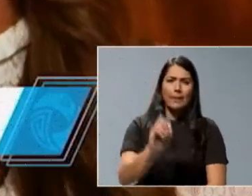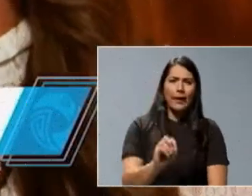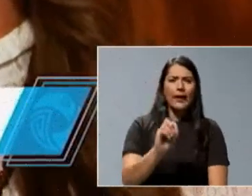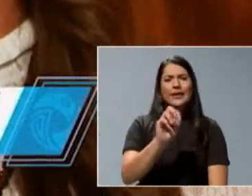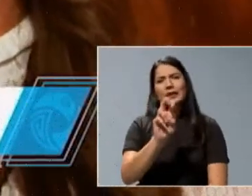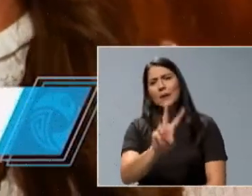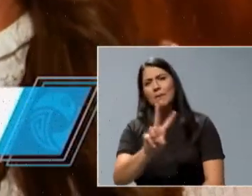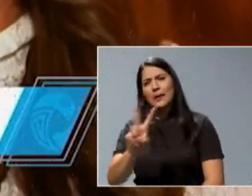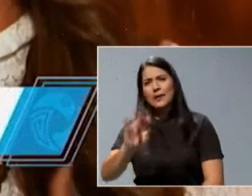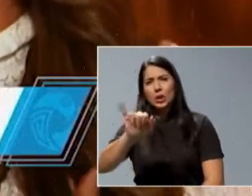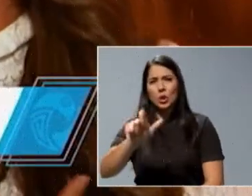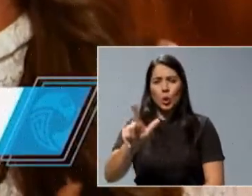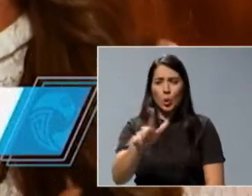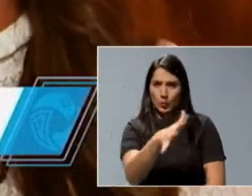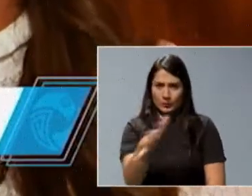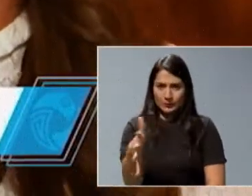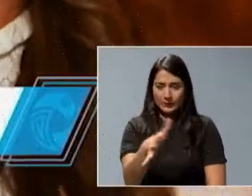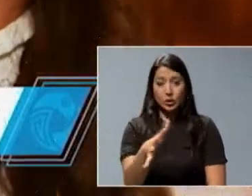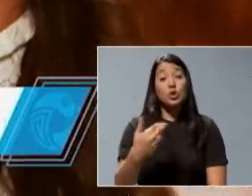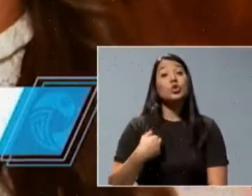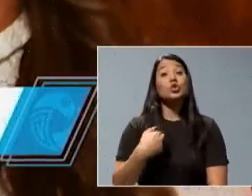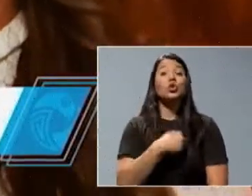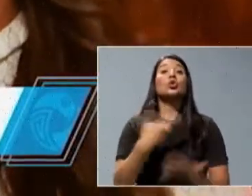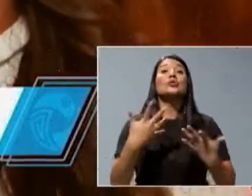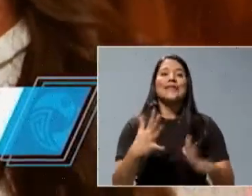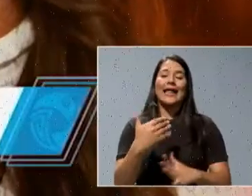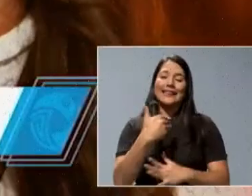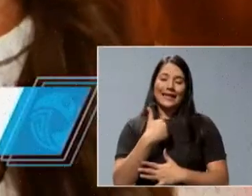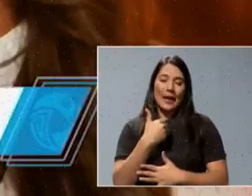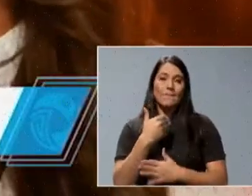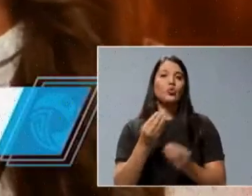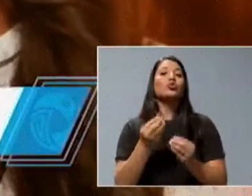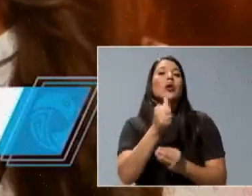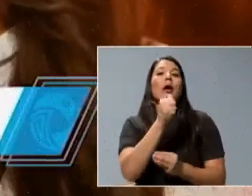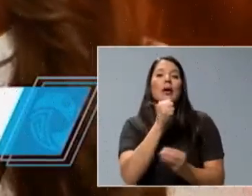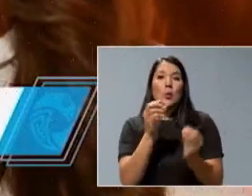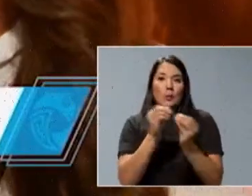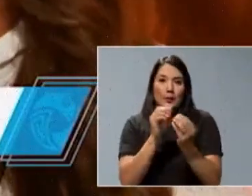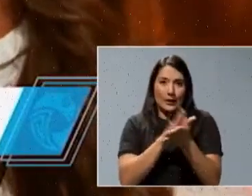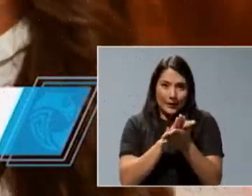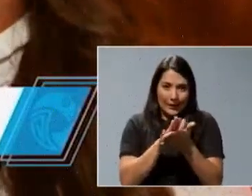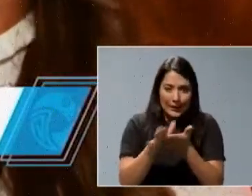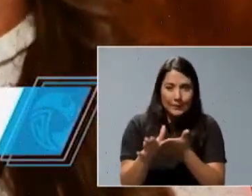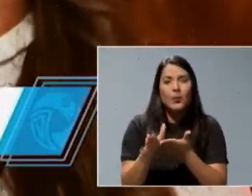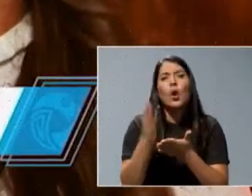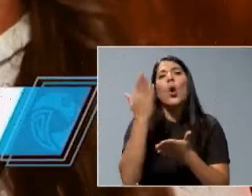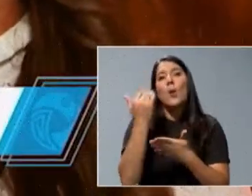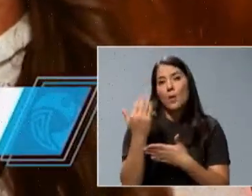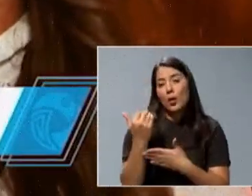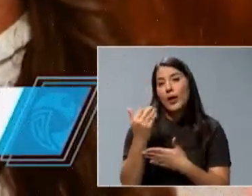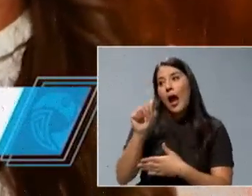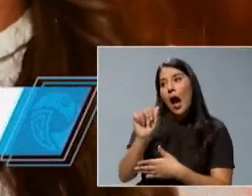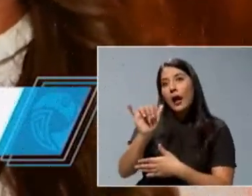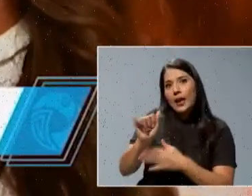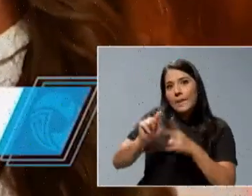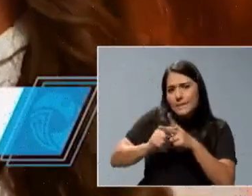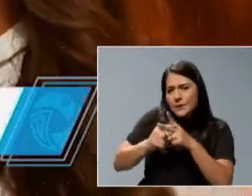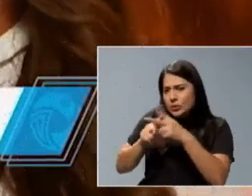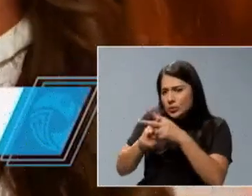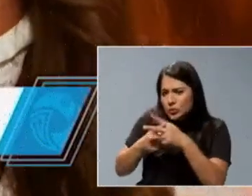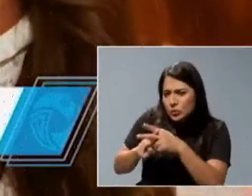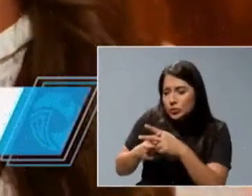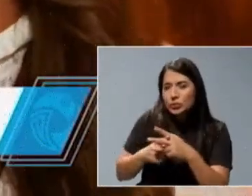22 de julio ya teníamos como una mejor condición, porque las remediaciones que se estaban realizando por parte